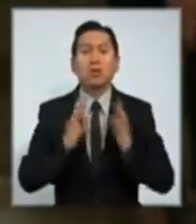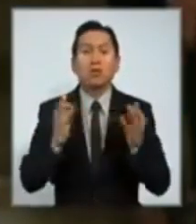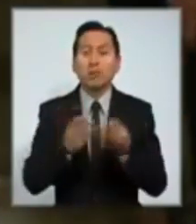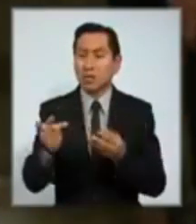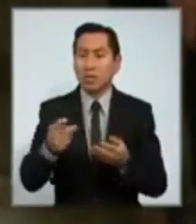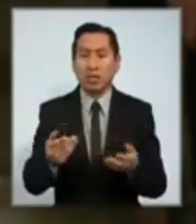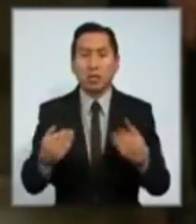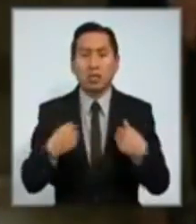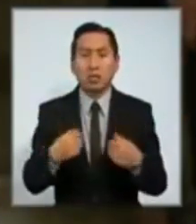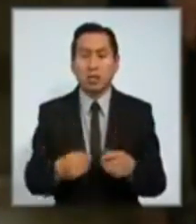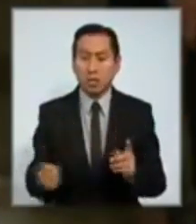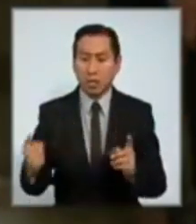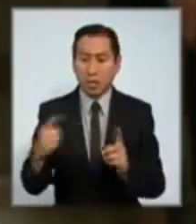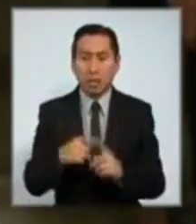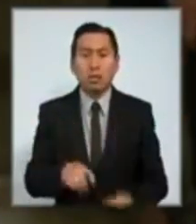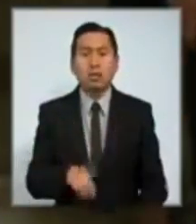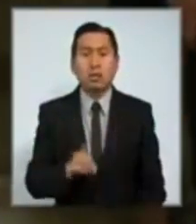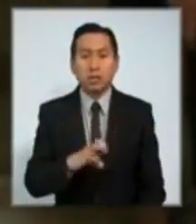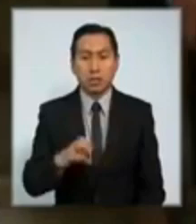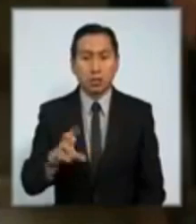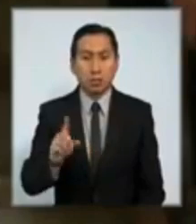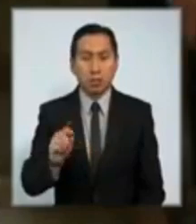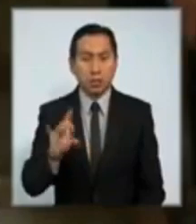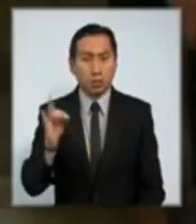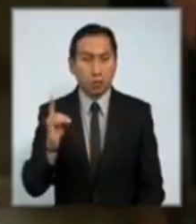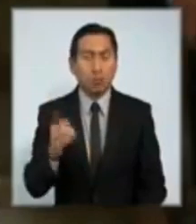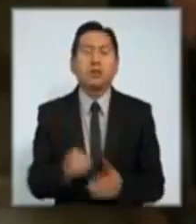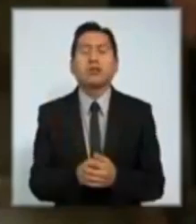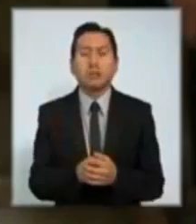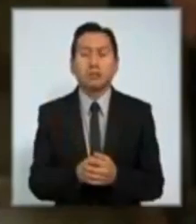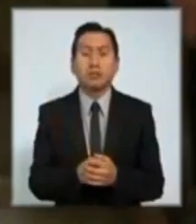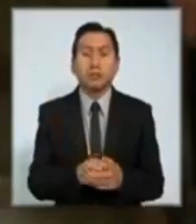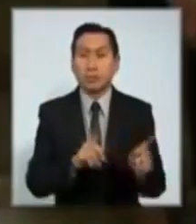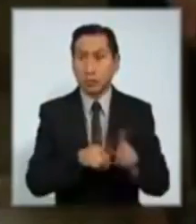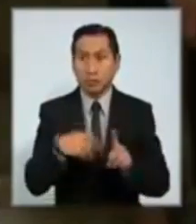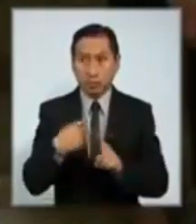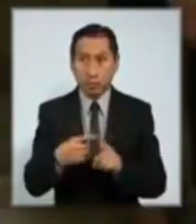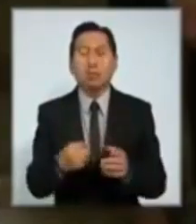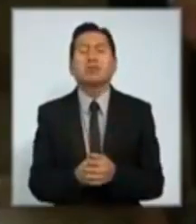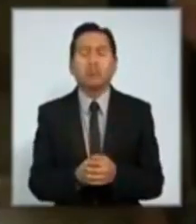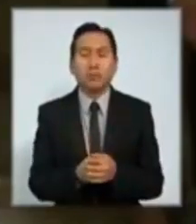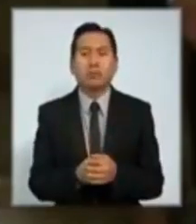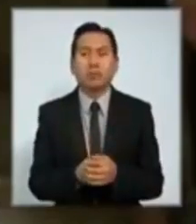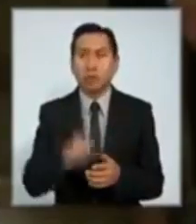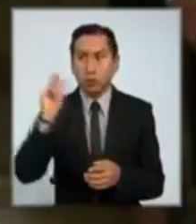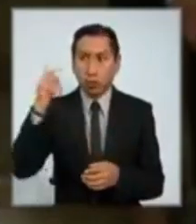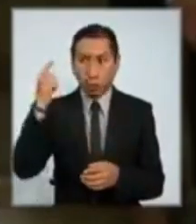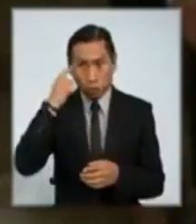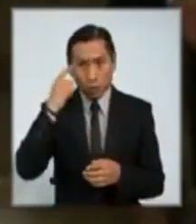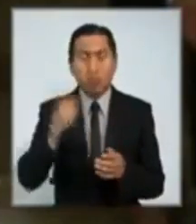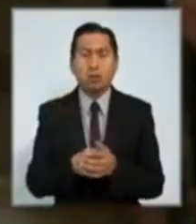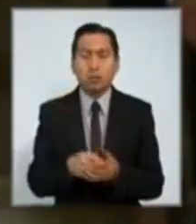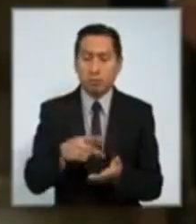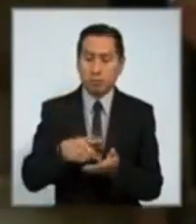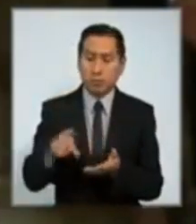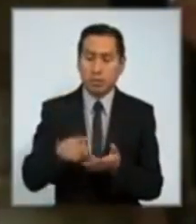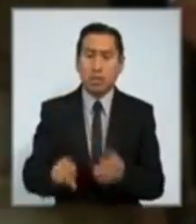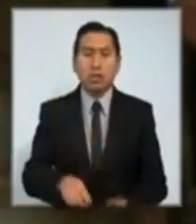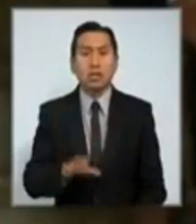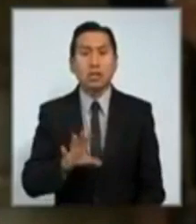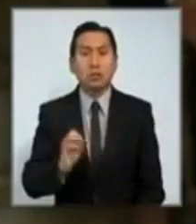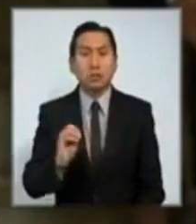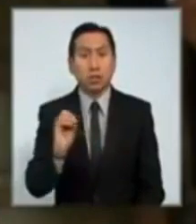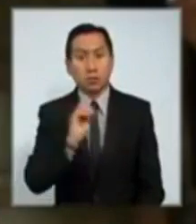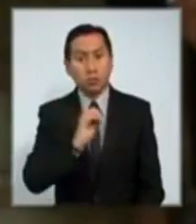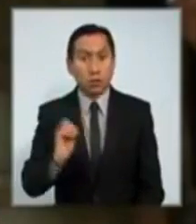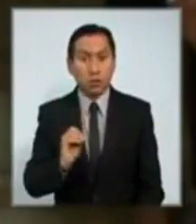consuman hasta 120 bolivianos. De igual manera, el gobierno pagará el